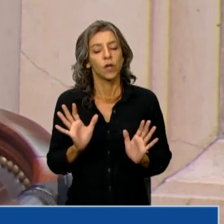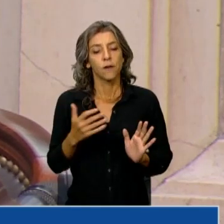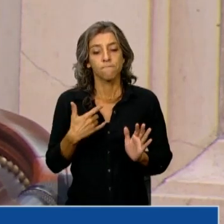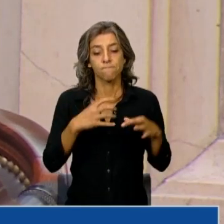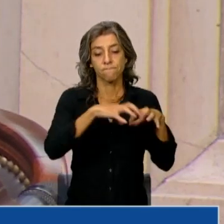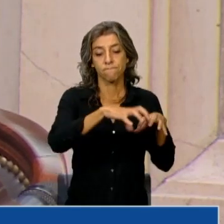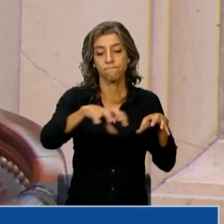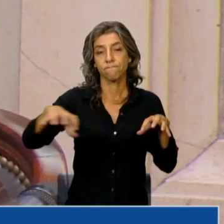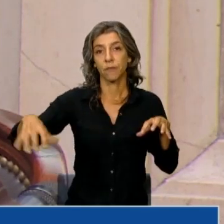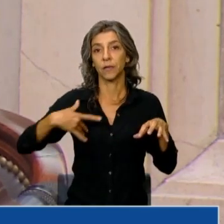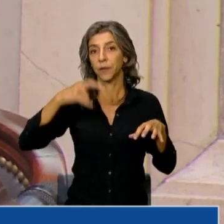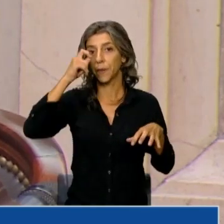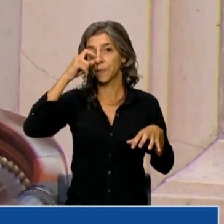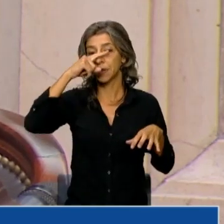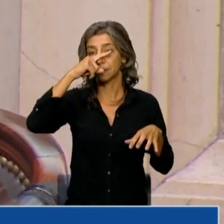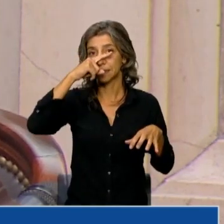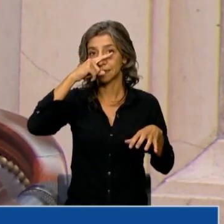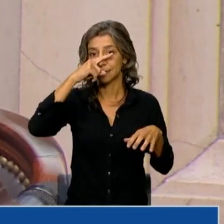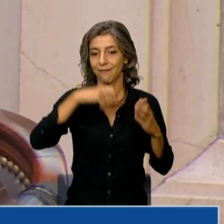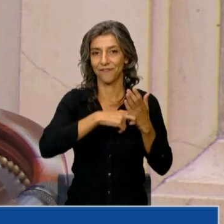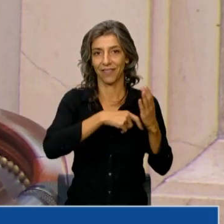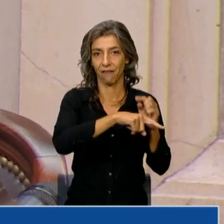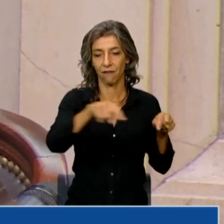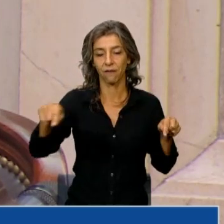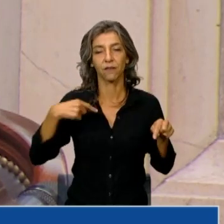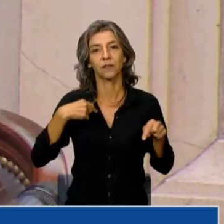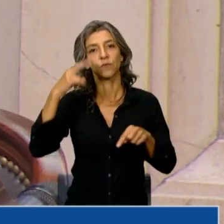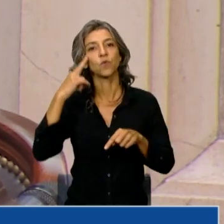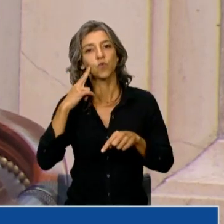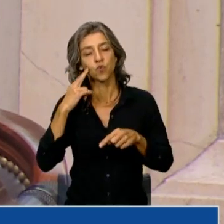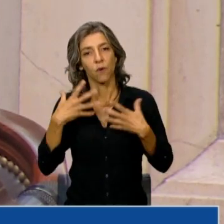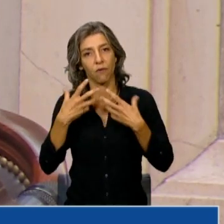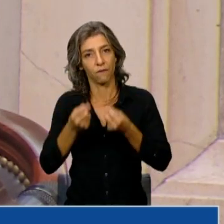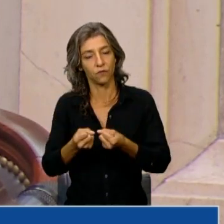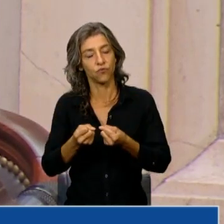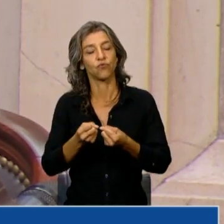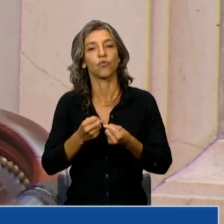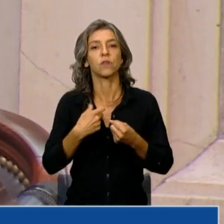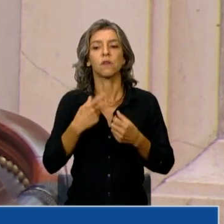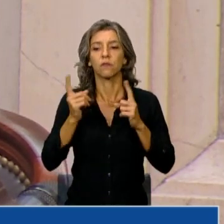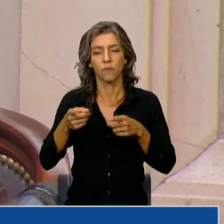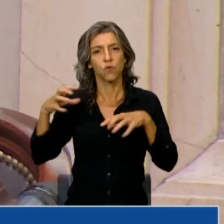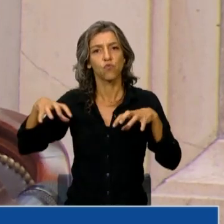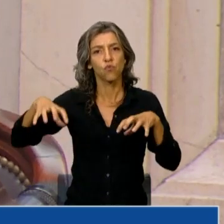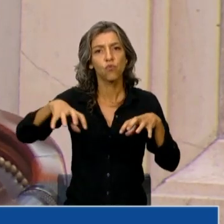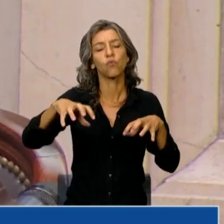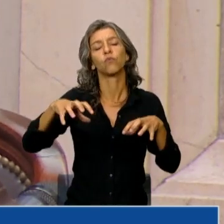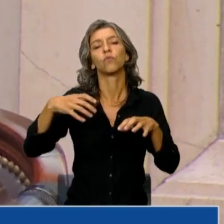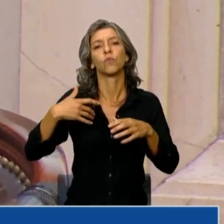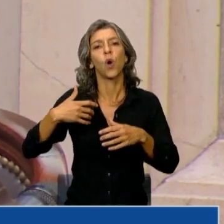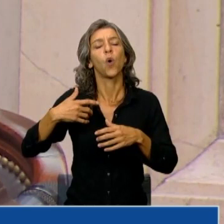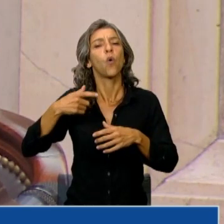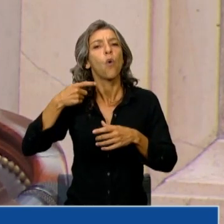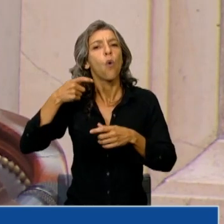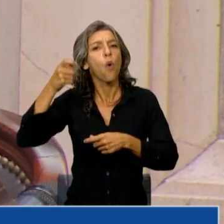fiscalías, las 9 defensorías, los juzgados de garantía, los que tienen funciones de revisión y